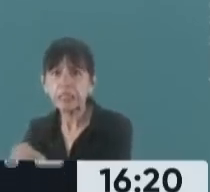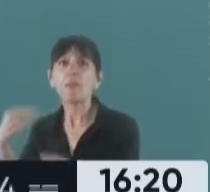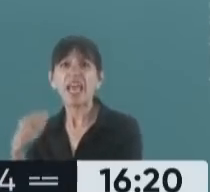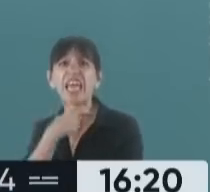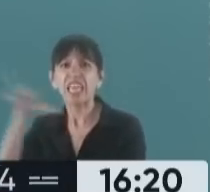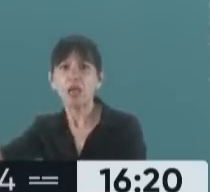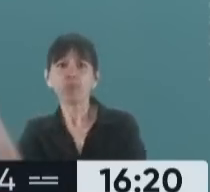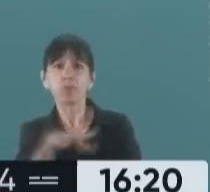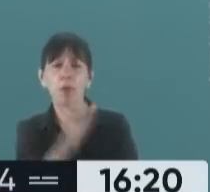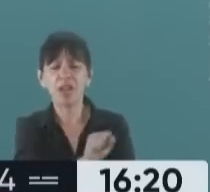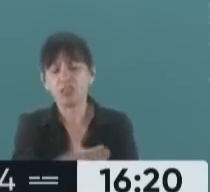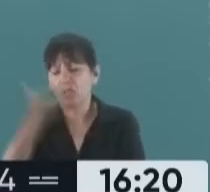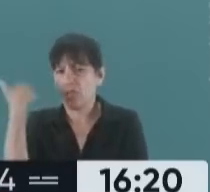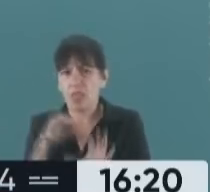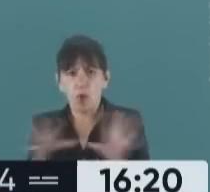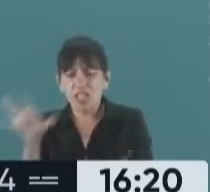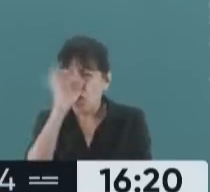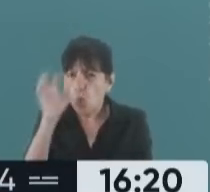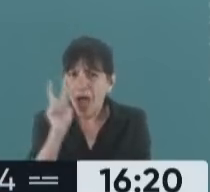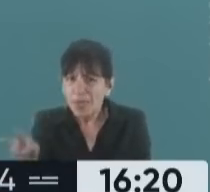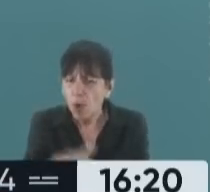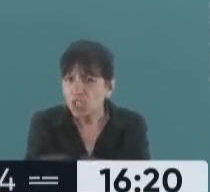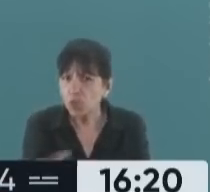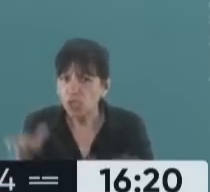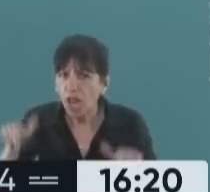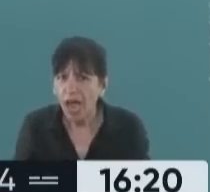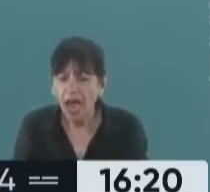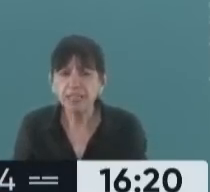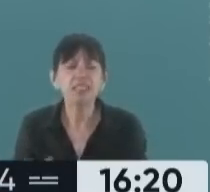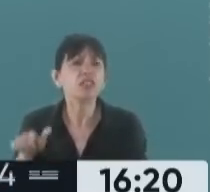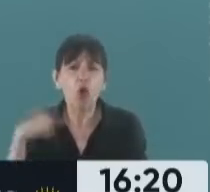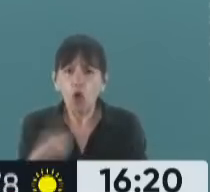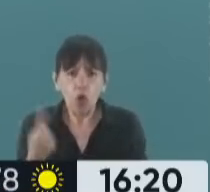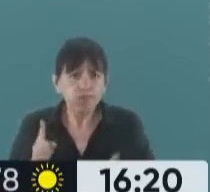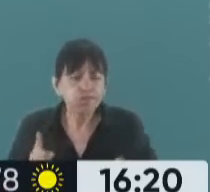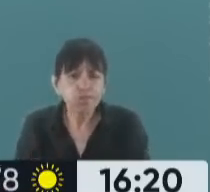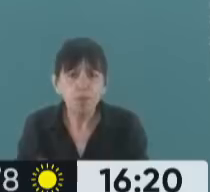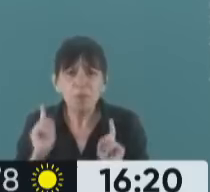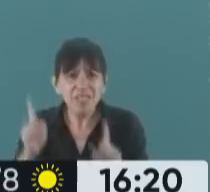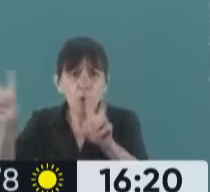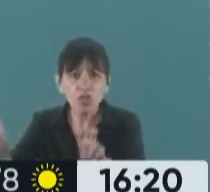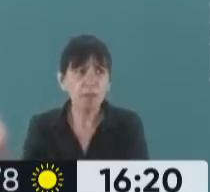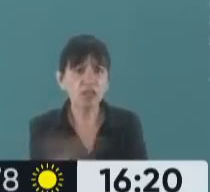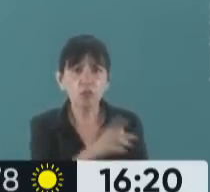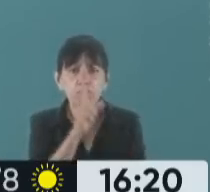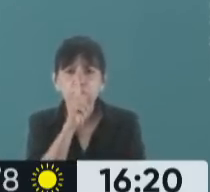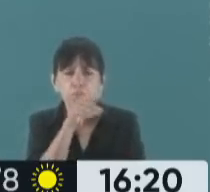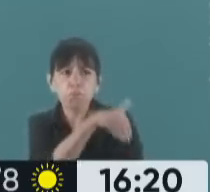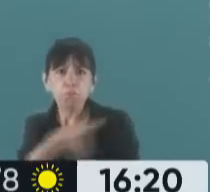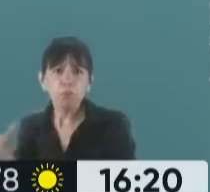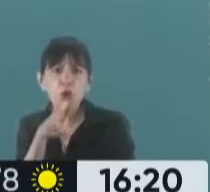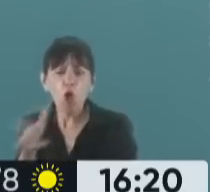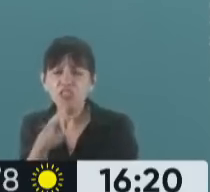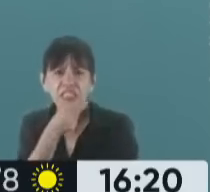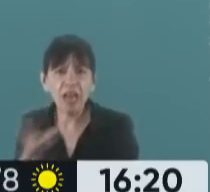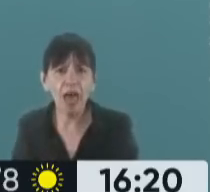en la democracia una cosa similar y todavía no terminamos de escandalizarnos del silencio que hay con respecto a eso, ¿no? Yo quisiera saber qué